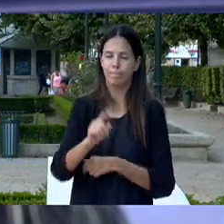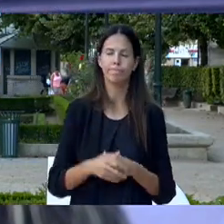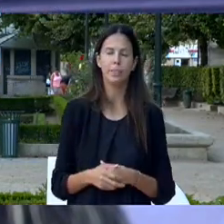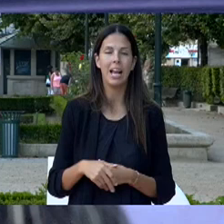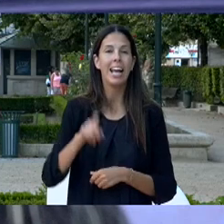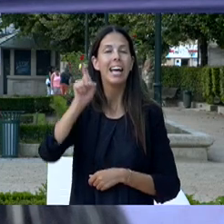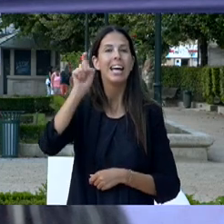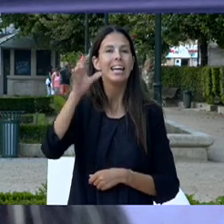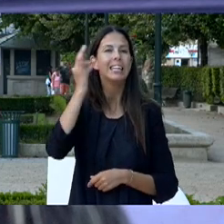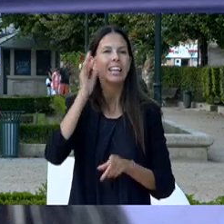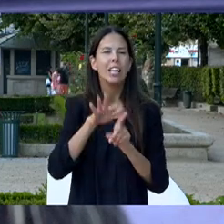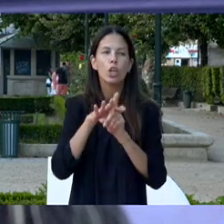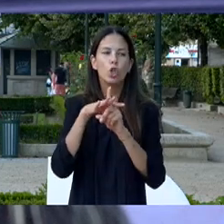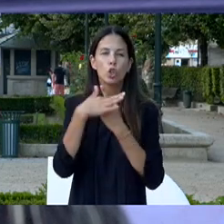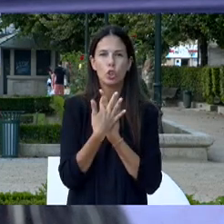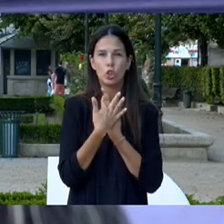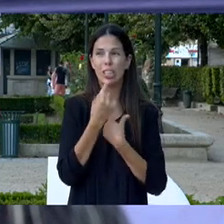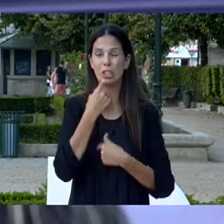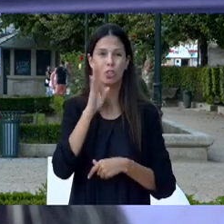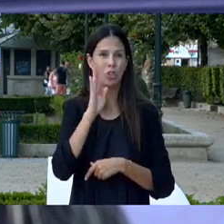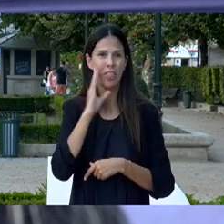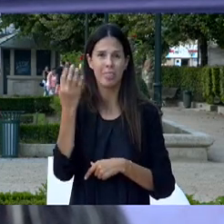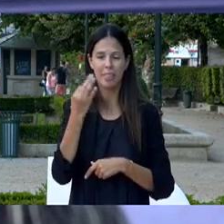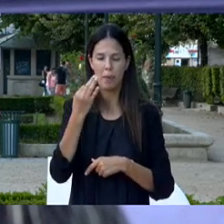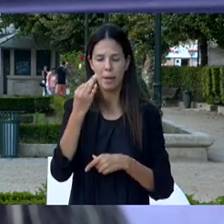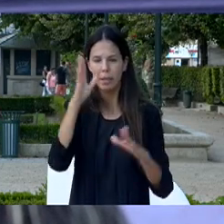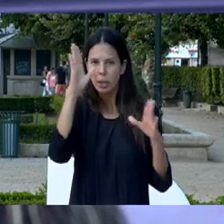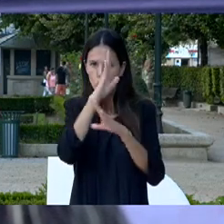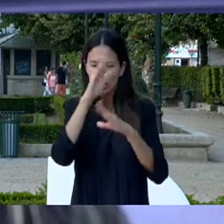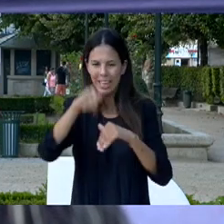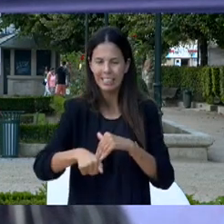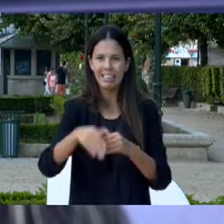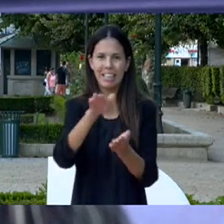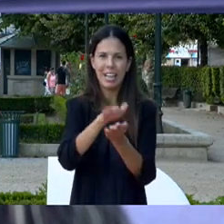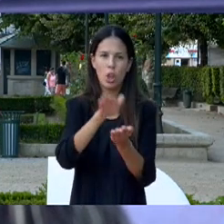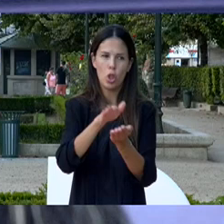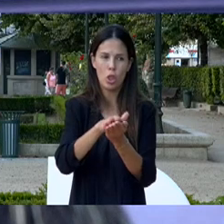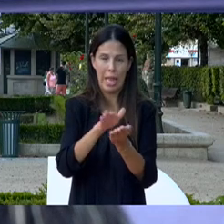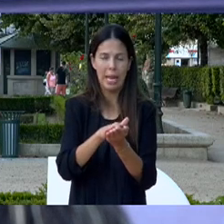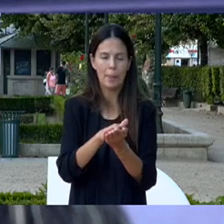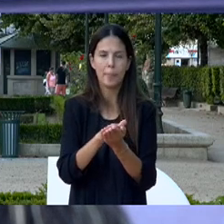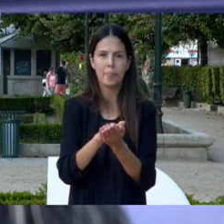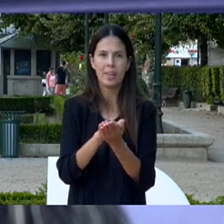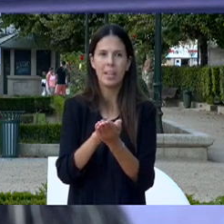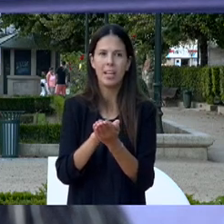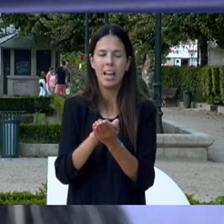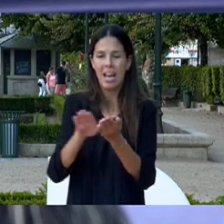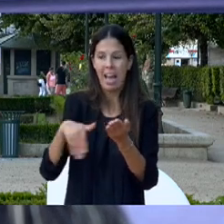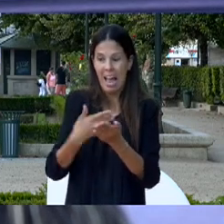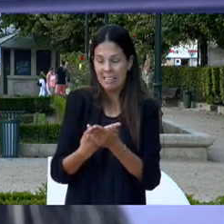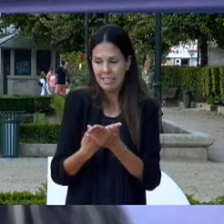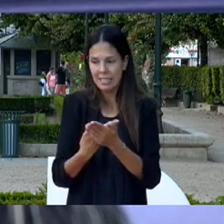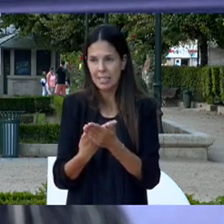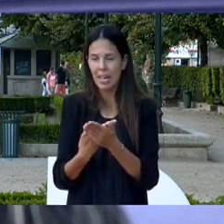ese contexto brutal, pues tuvo que refugiarse aquí en Redondela, vivía de dar pasantías, e incluso así, ¿no?